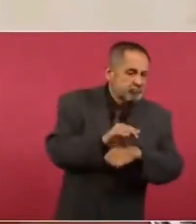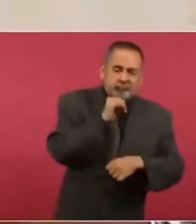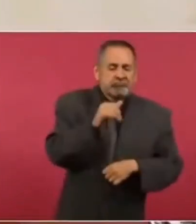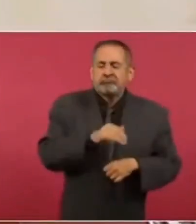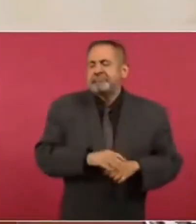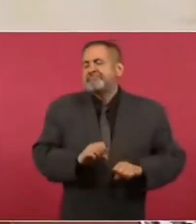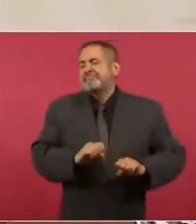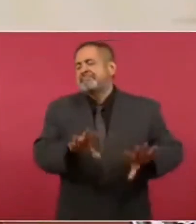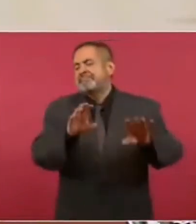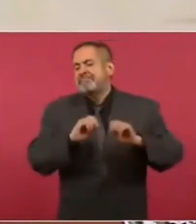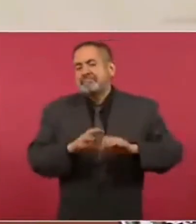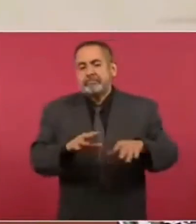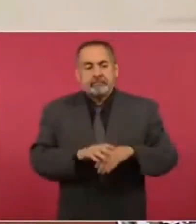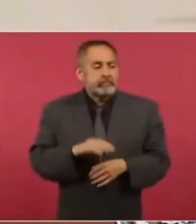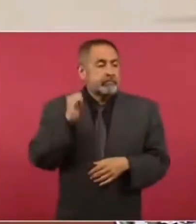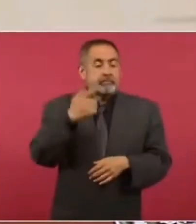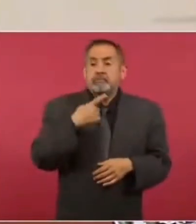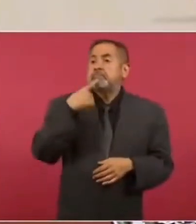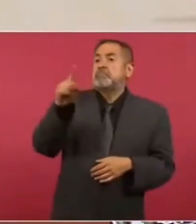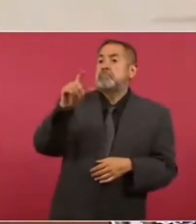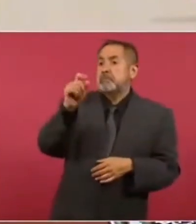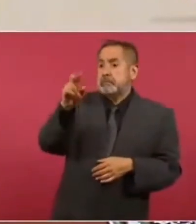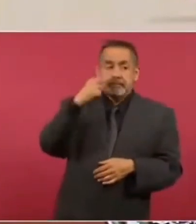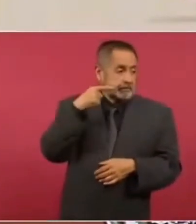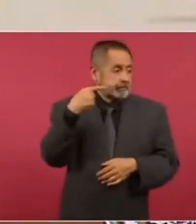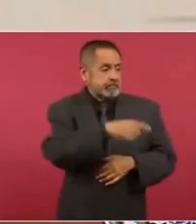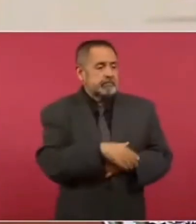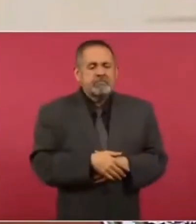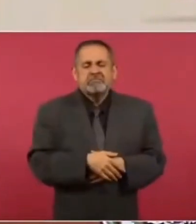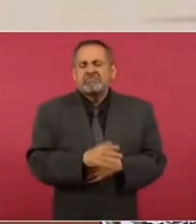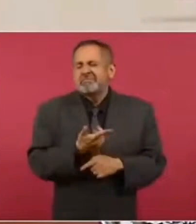no procedía ningún amparo,